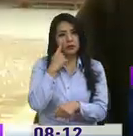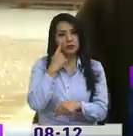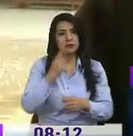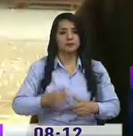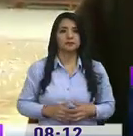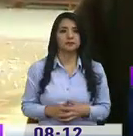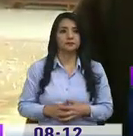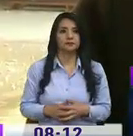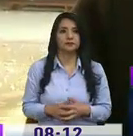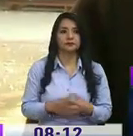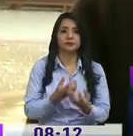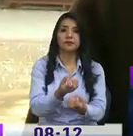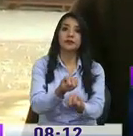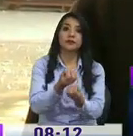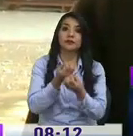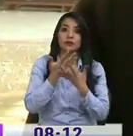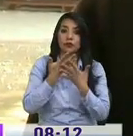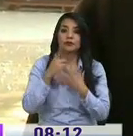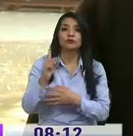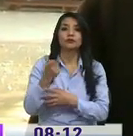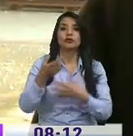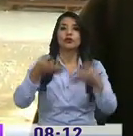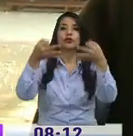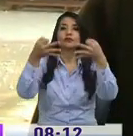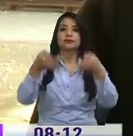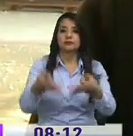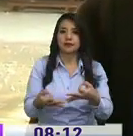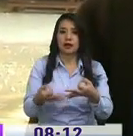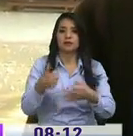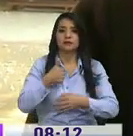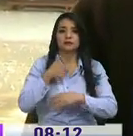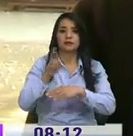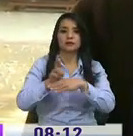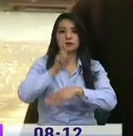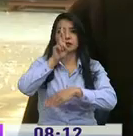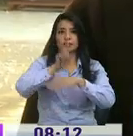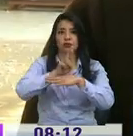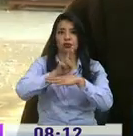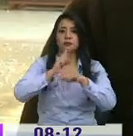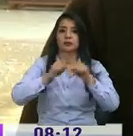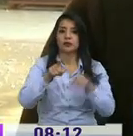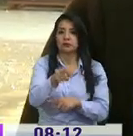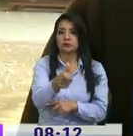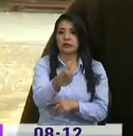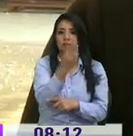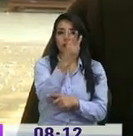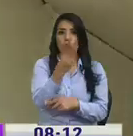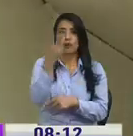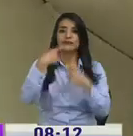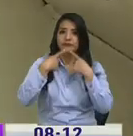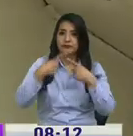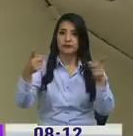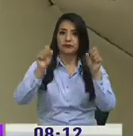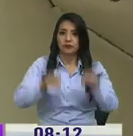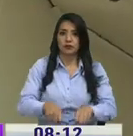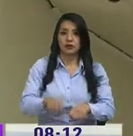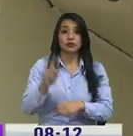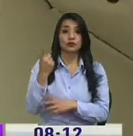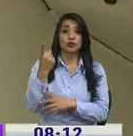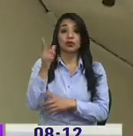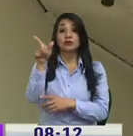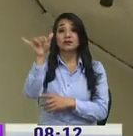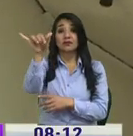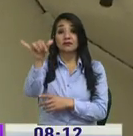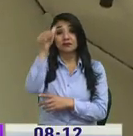Toda información de manera oficial les he dado como rector a través de la plataforma educativa que maneja la institución. Solo este fin de semana, las